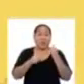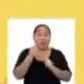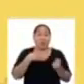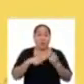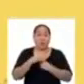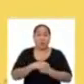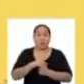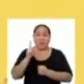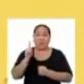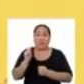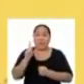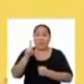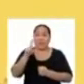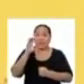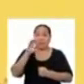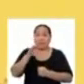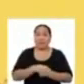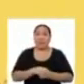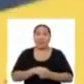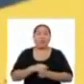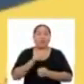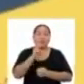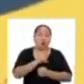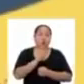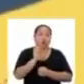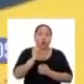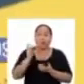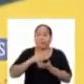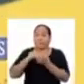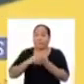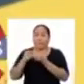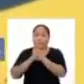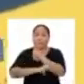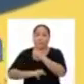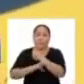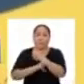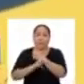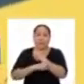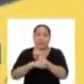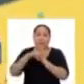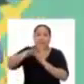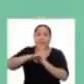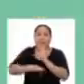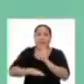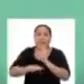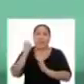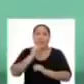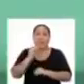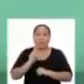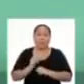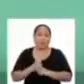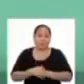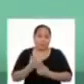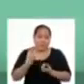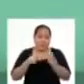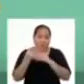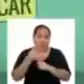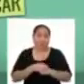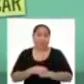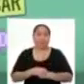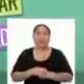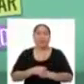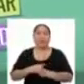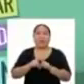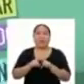se puede dar entre dos o más países, que llegan a un acuerdo para reducir o eliminar impuestos. Pero también hay pactos para